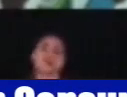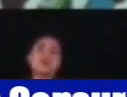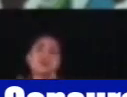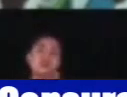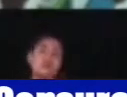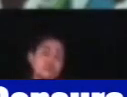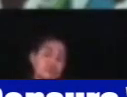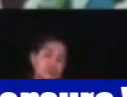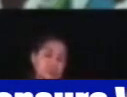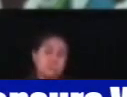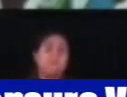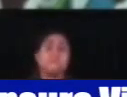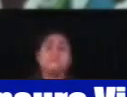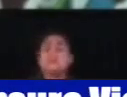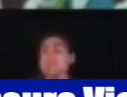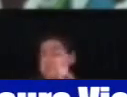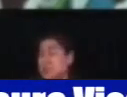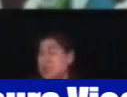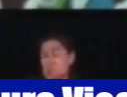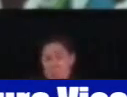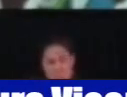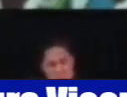Es prioritario,